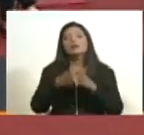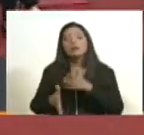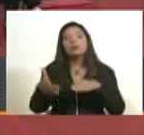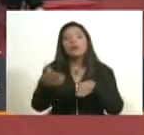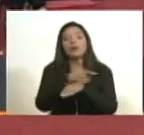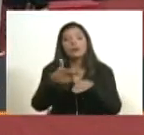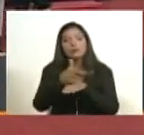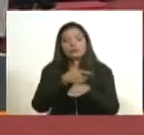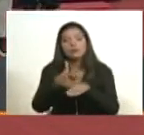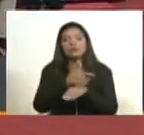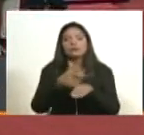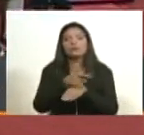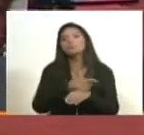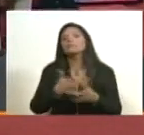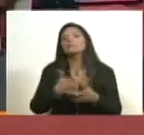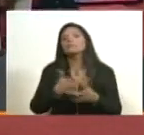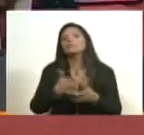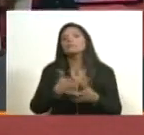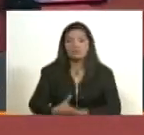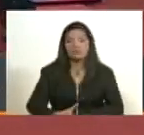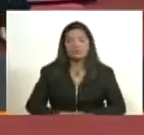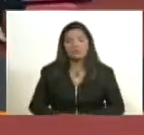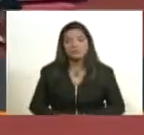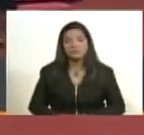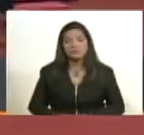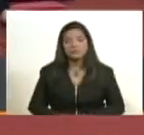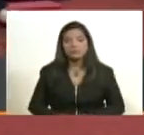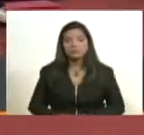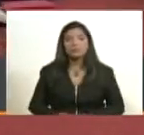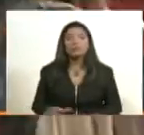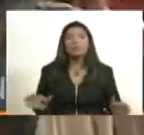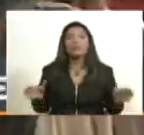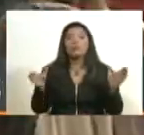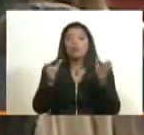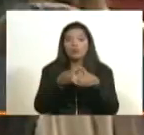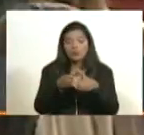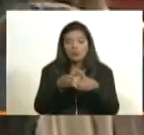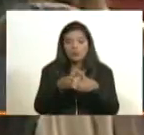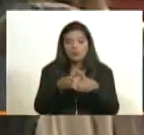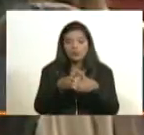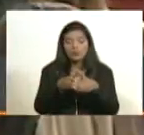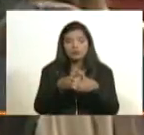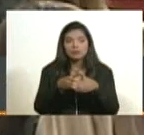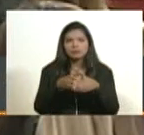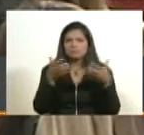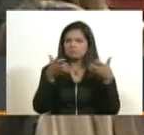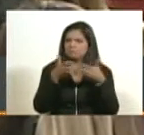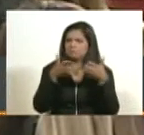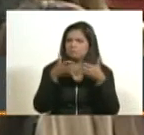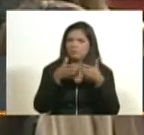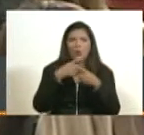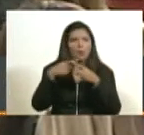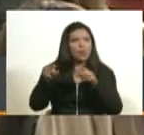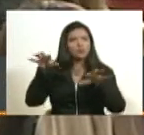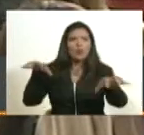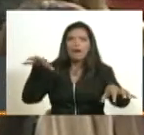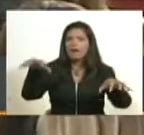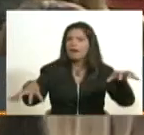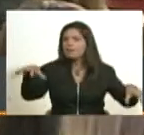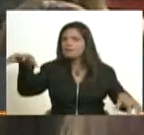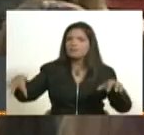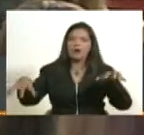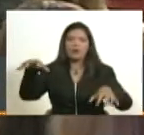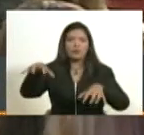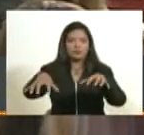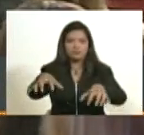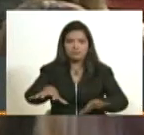gobernadoras. Son las elecciones. Un grupo peleaba por unos estados y otro grupo peleaba por otros